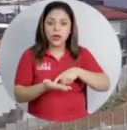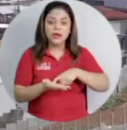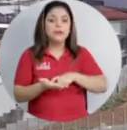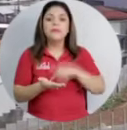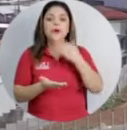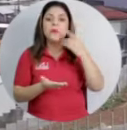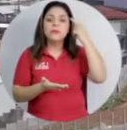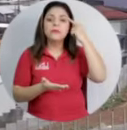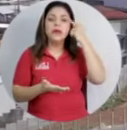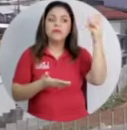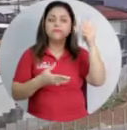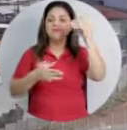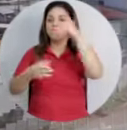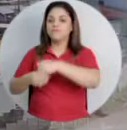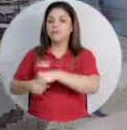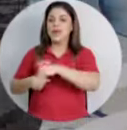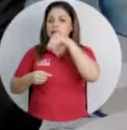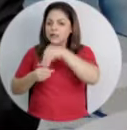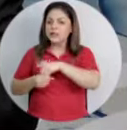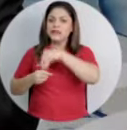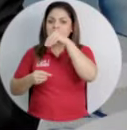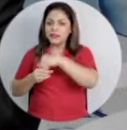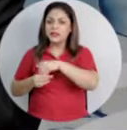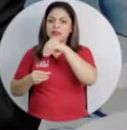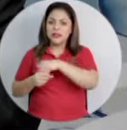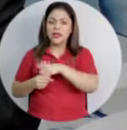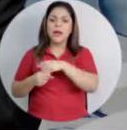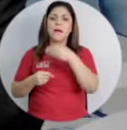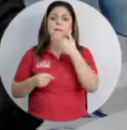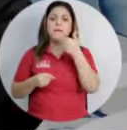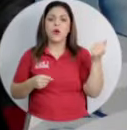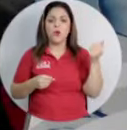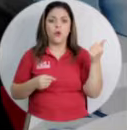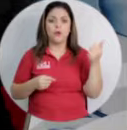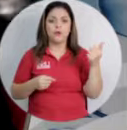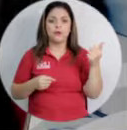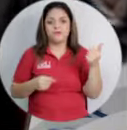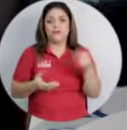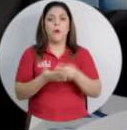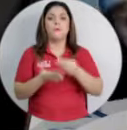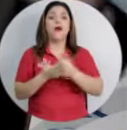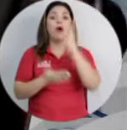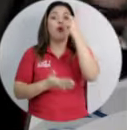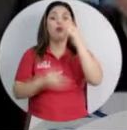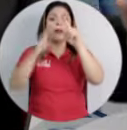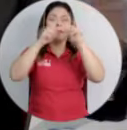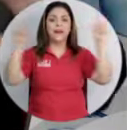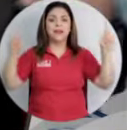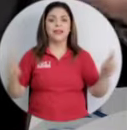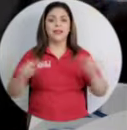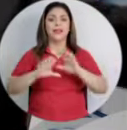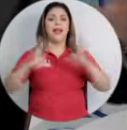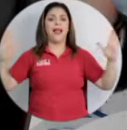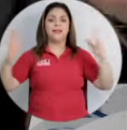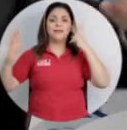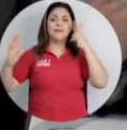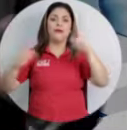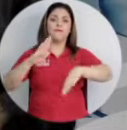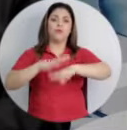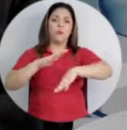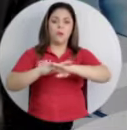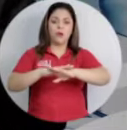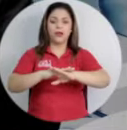esta crisis me ayude a ir saliendo para que mi familia tenga mejor calidad de vida. Para eso mejor me compro una mejor pantalla grande para verlo en la casa y Home Theater y